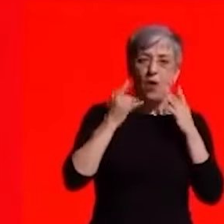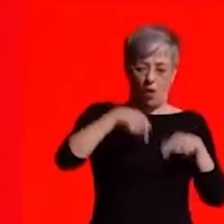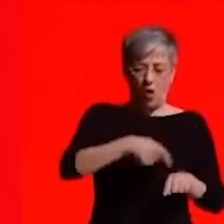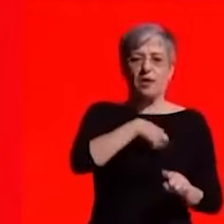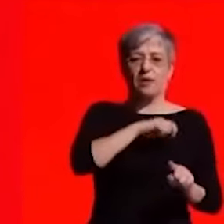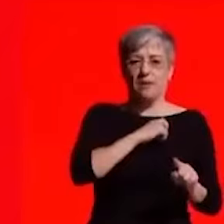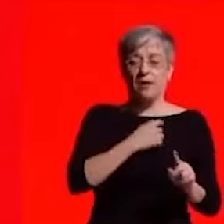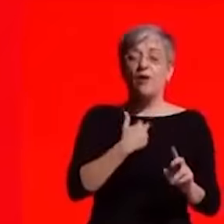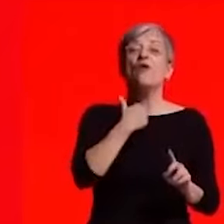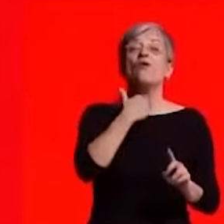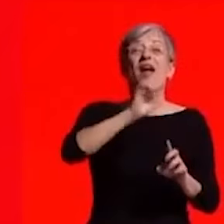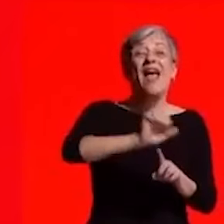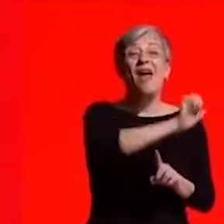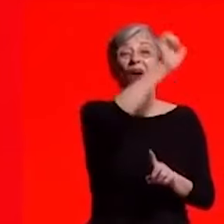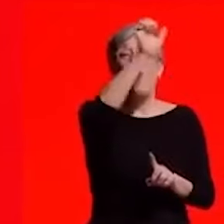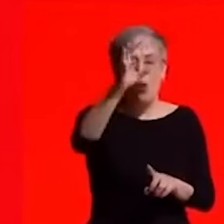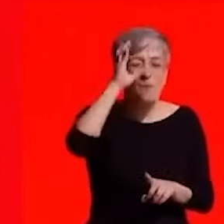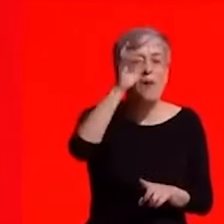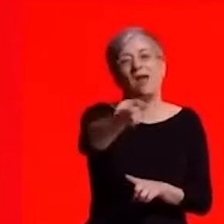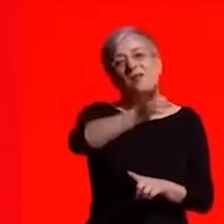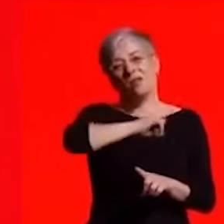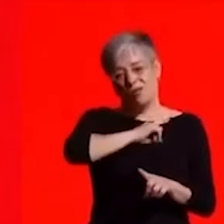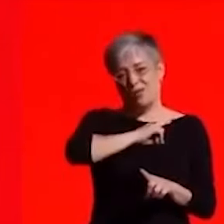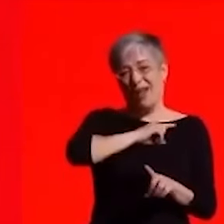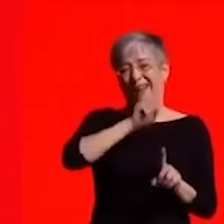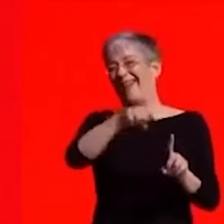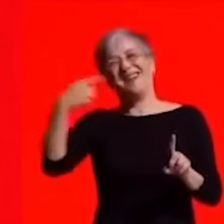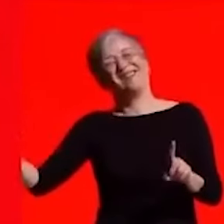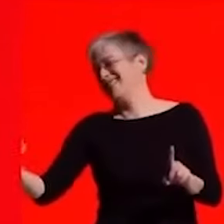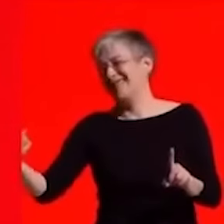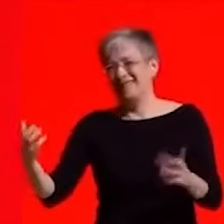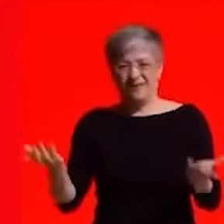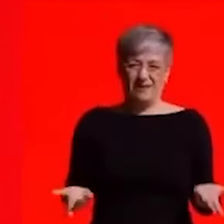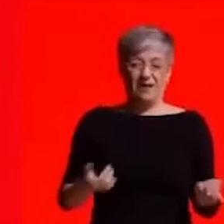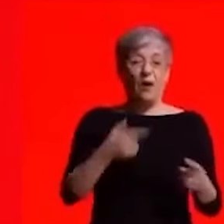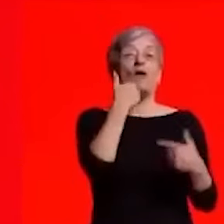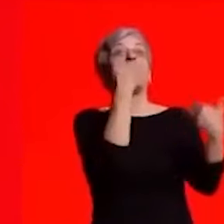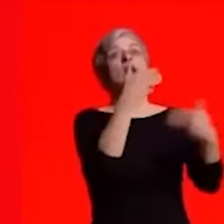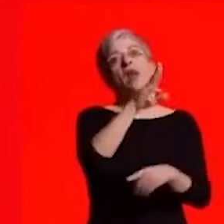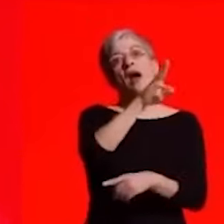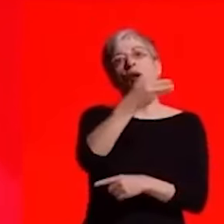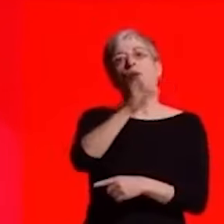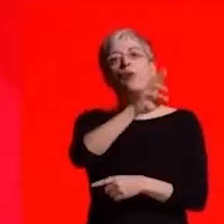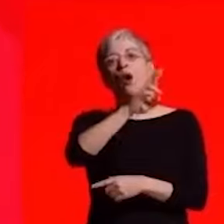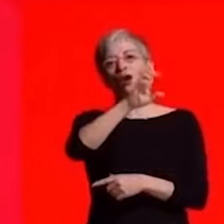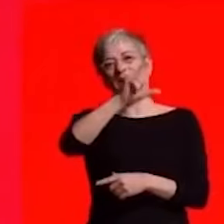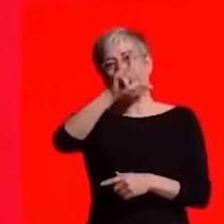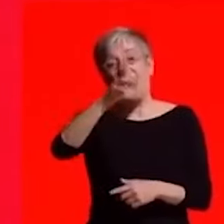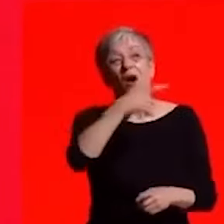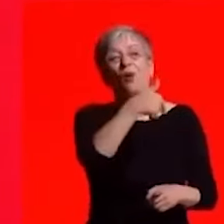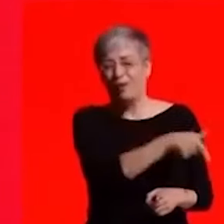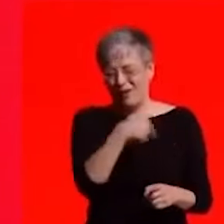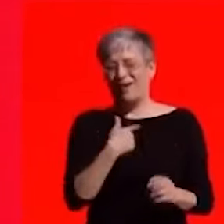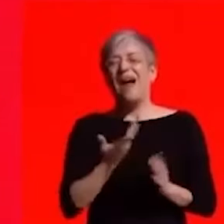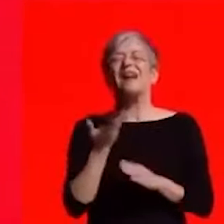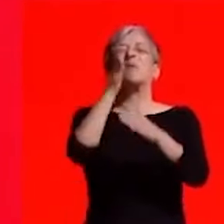nuestra voz sea más valorada en Europa y en el mundo que la suya. Gracias, Pepe Borrell, por el trabajo que ha hecho al frente de la alta representación